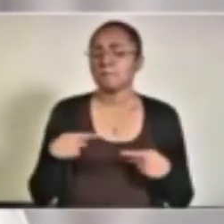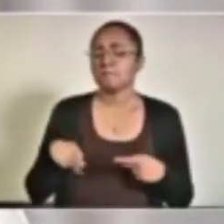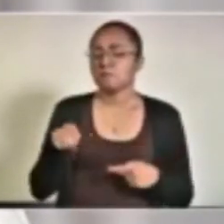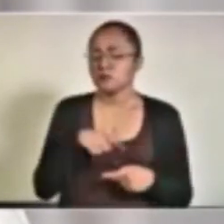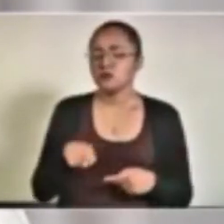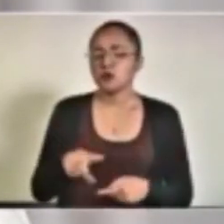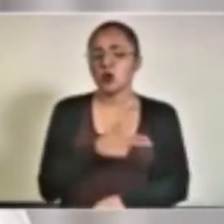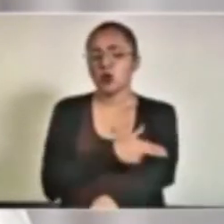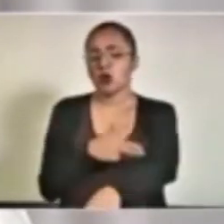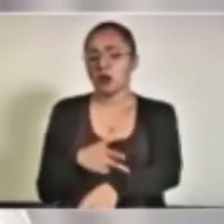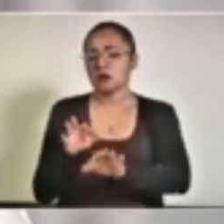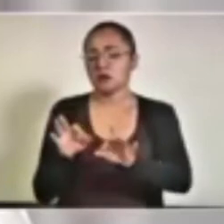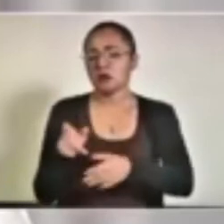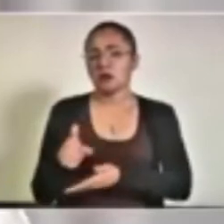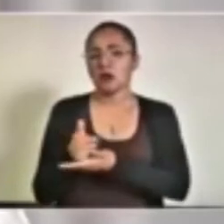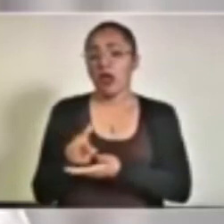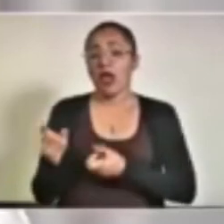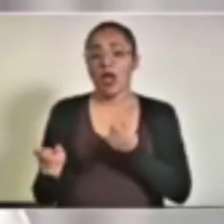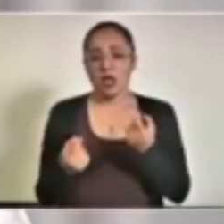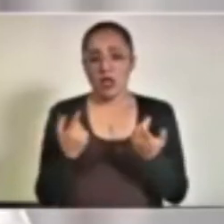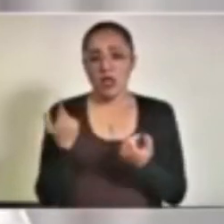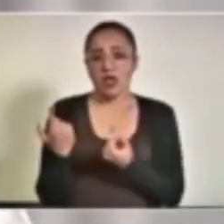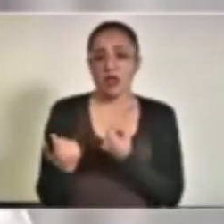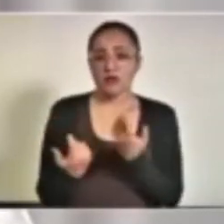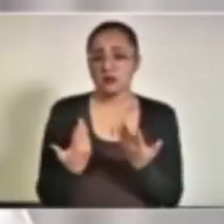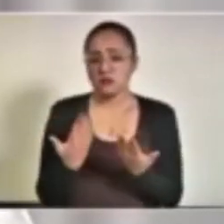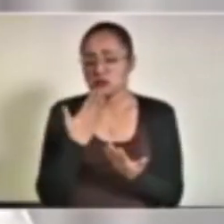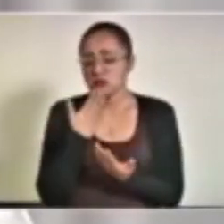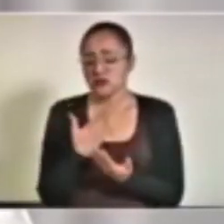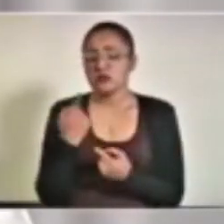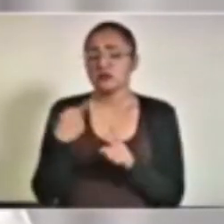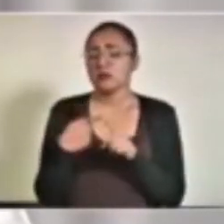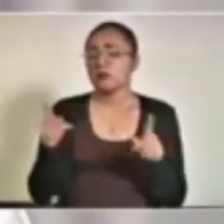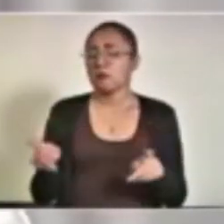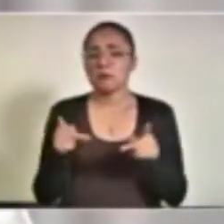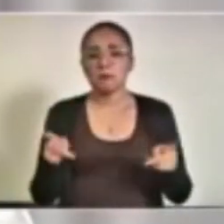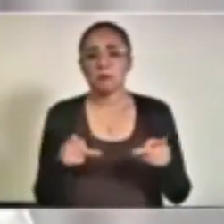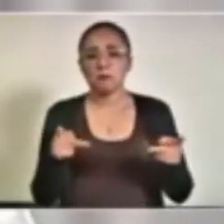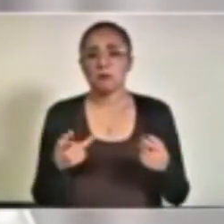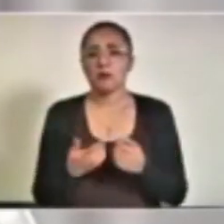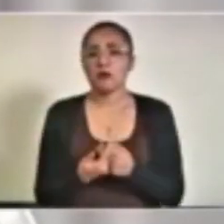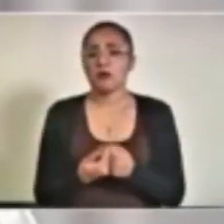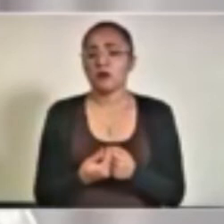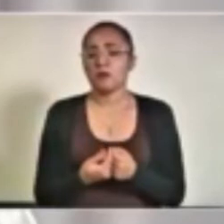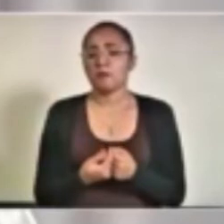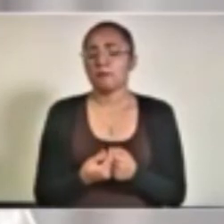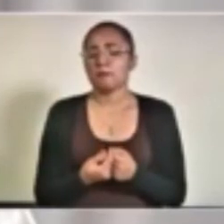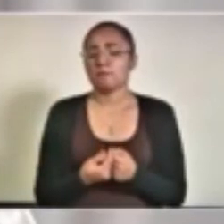honrados en su mayoría que venden artículo